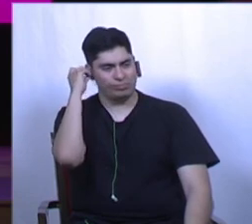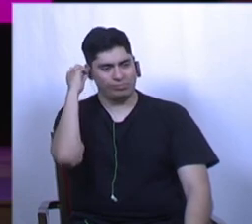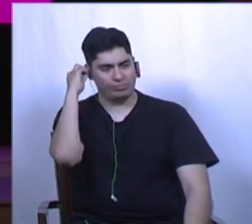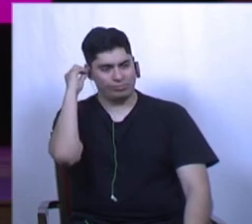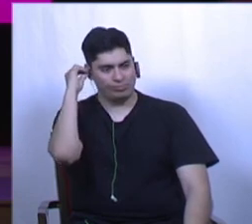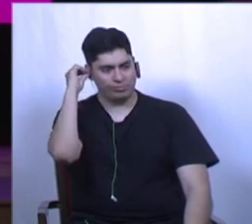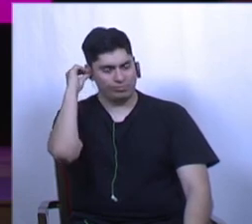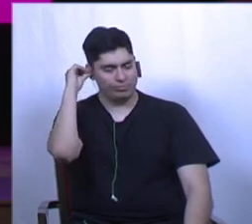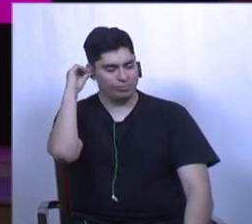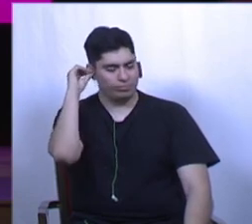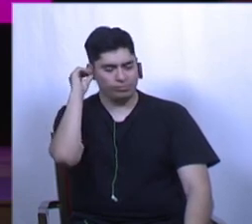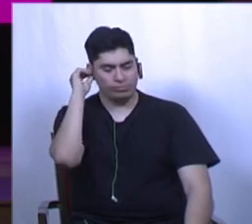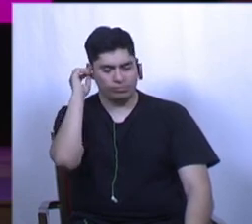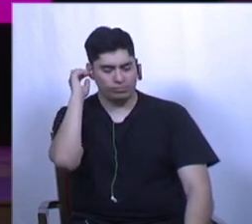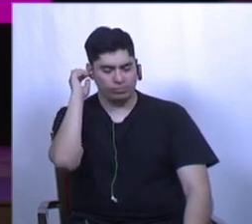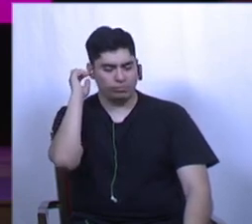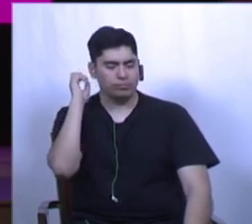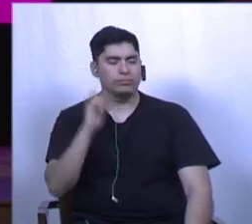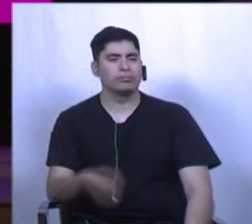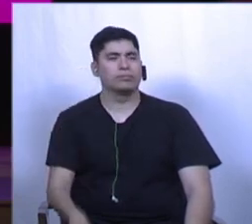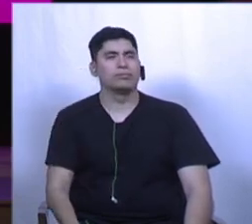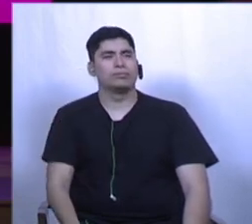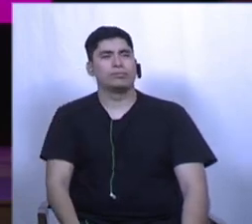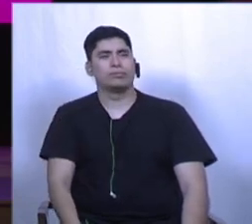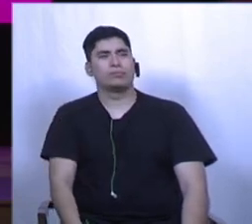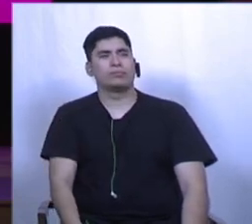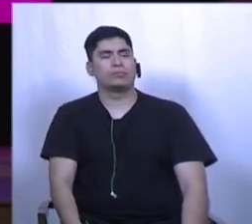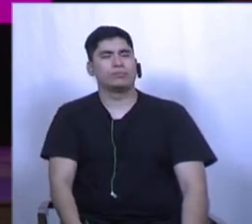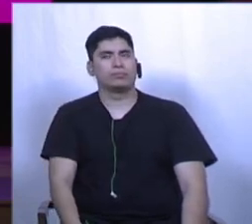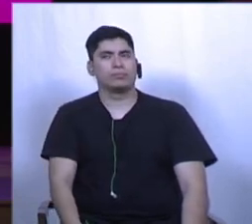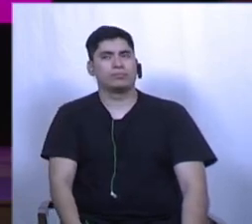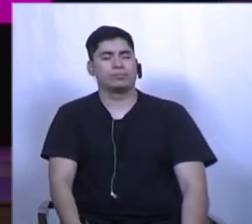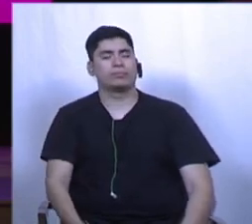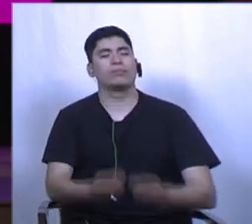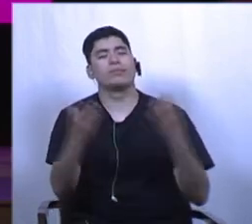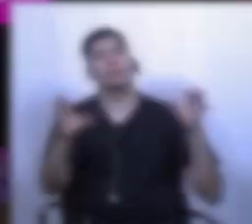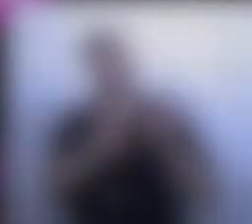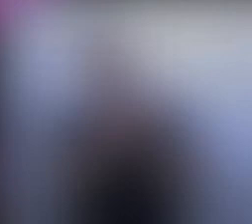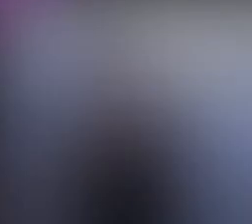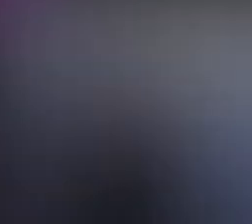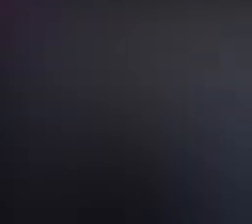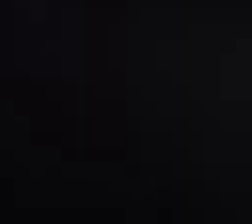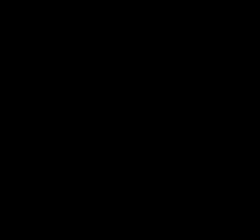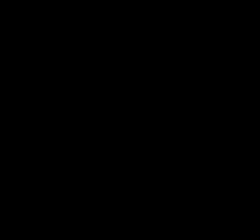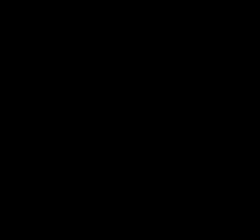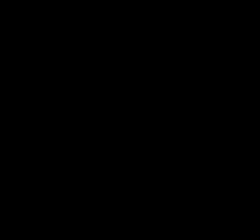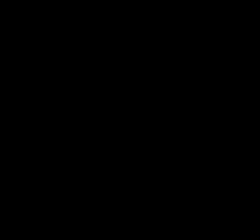Muchas gracias, Giovanna.